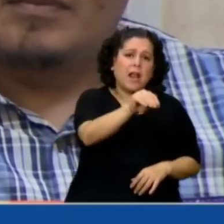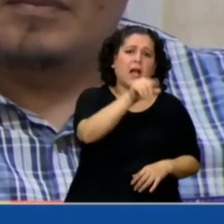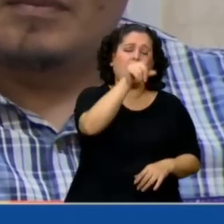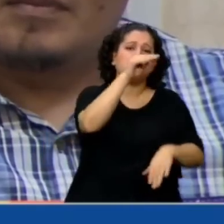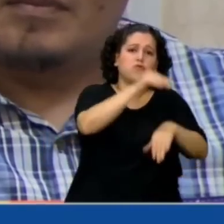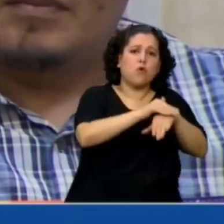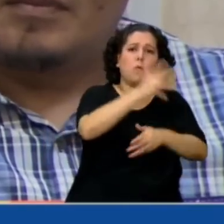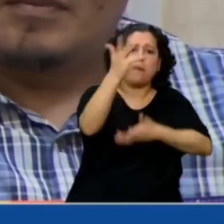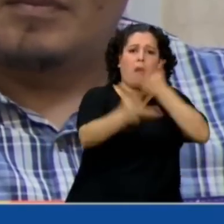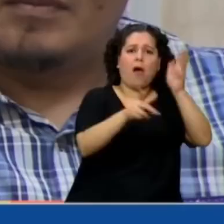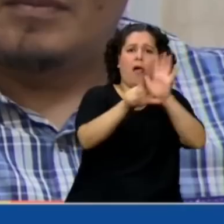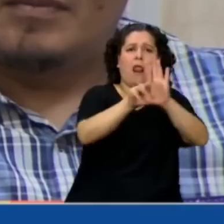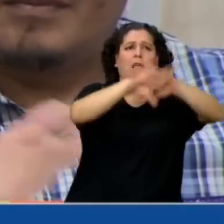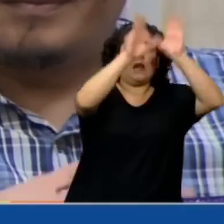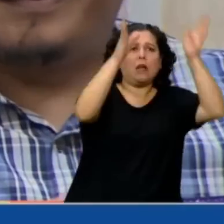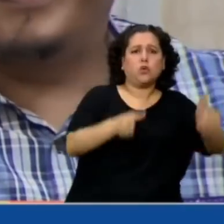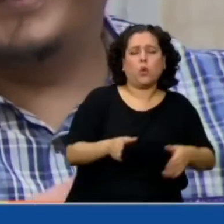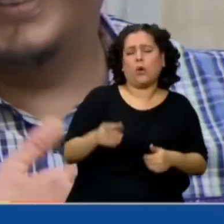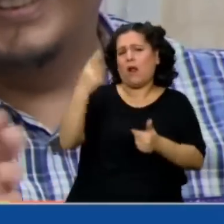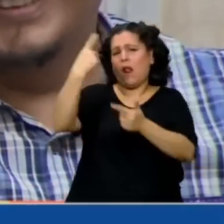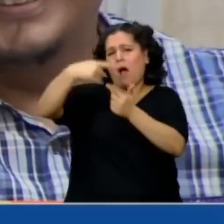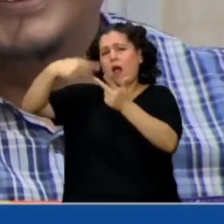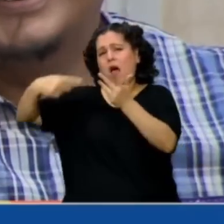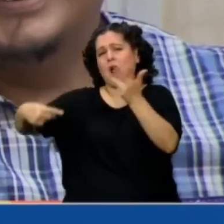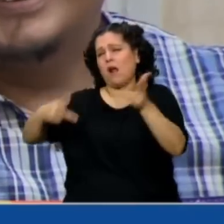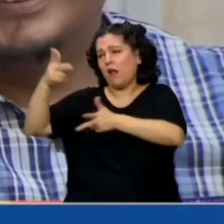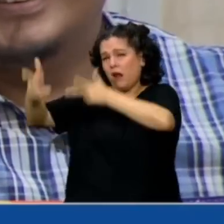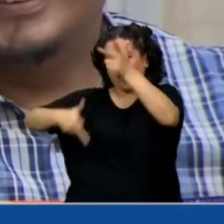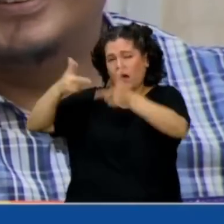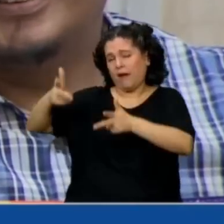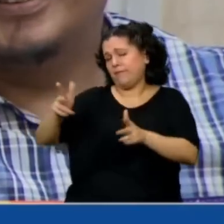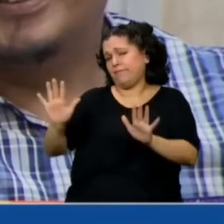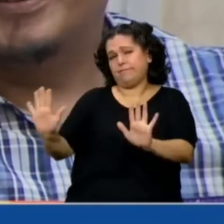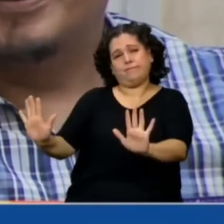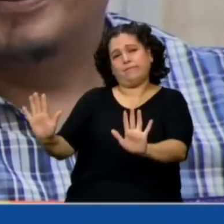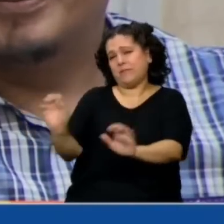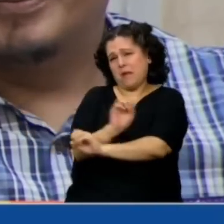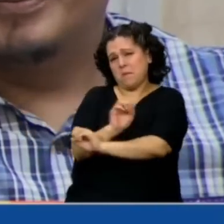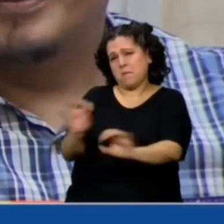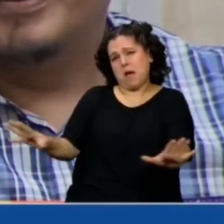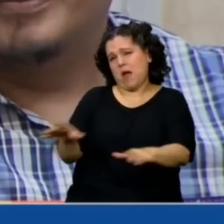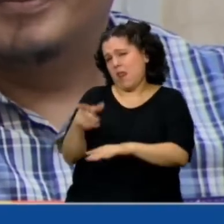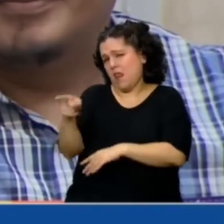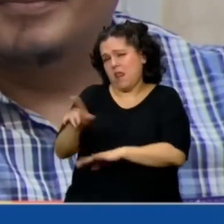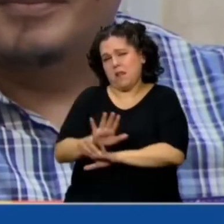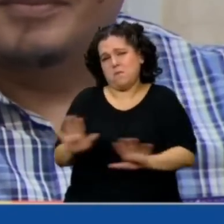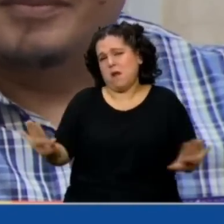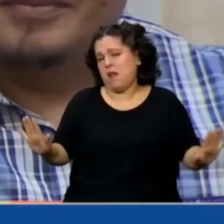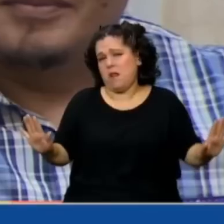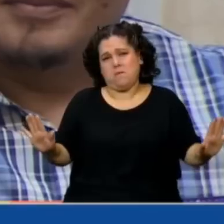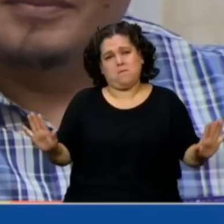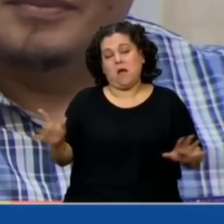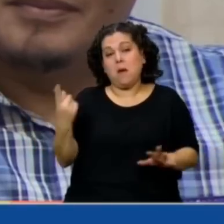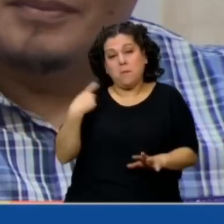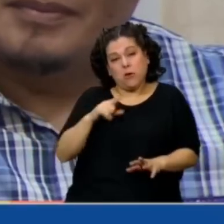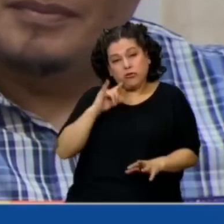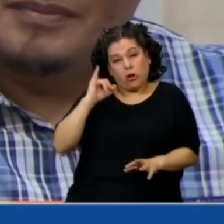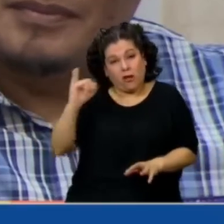y Vilca son golpistas. Lo lamento, van por mal camino. Y les aclaro algo,